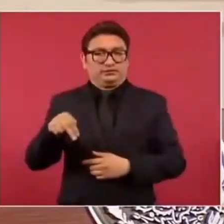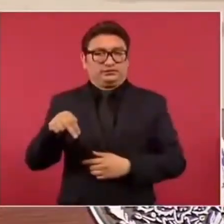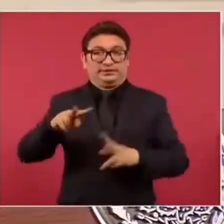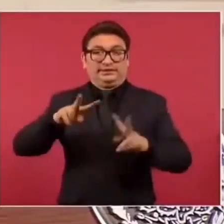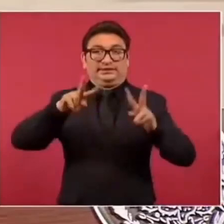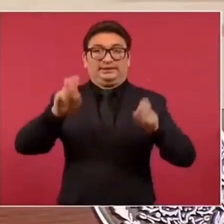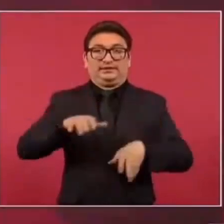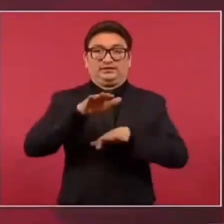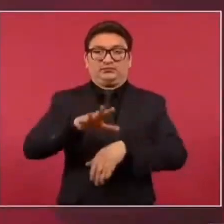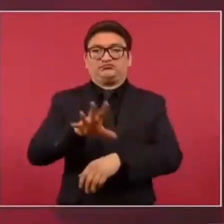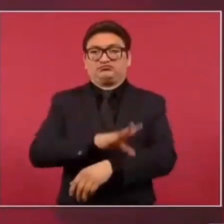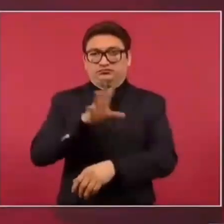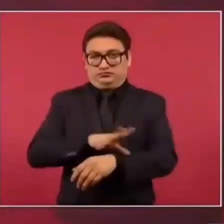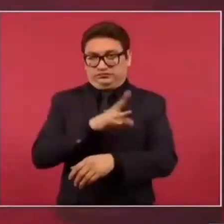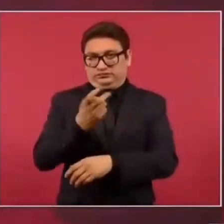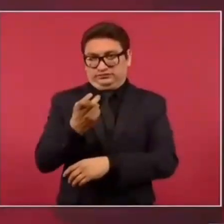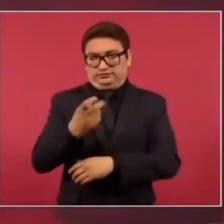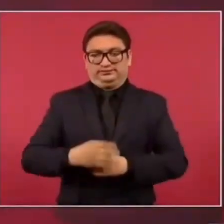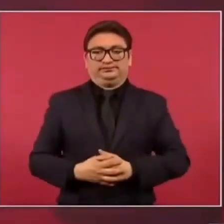energética.